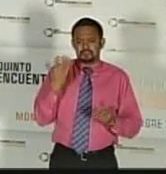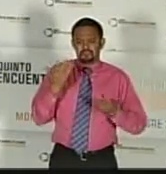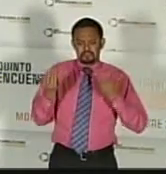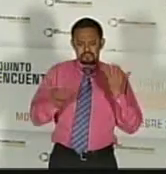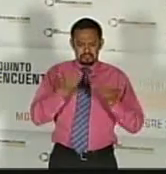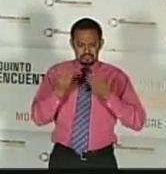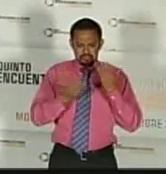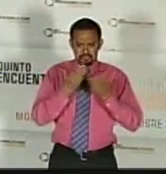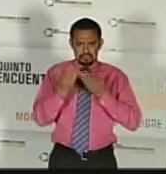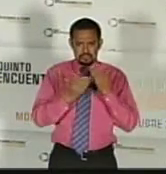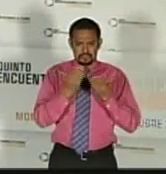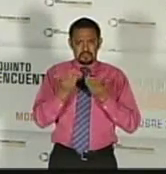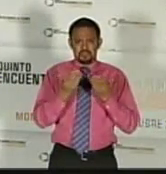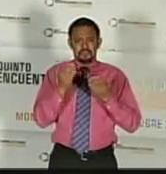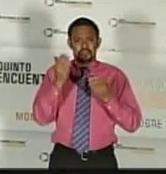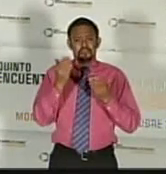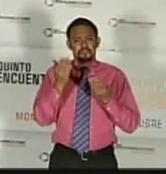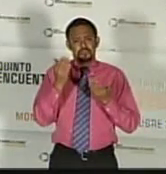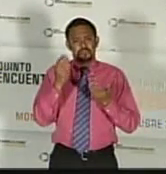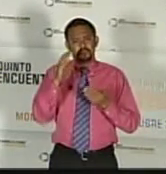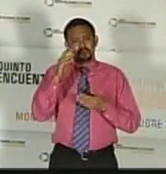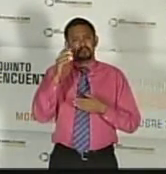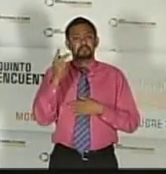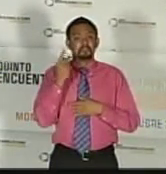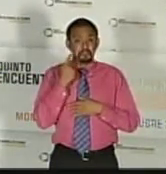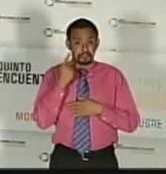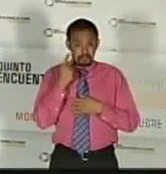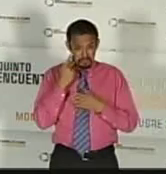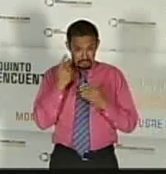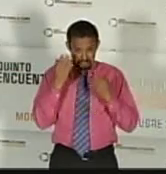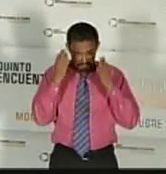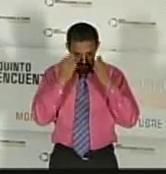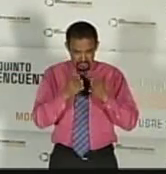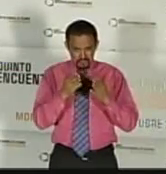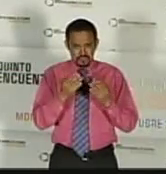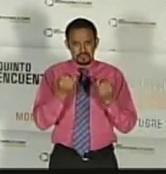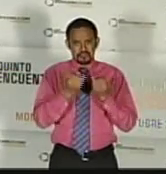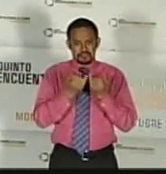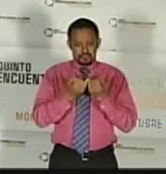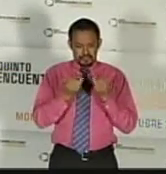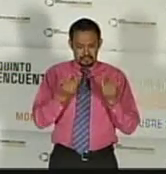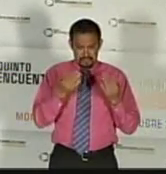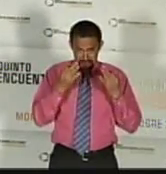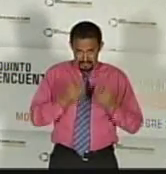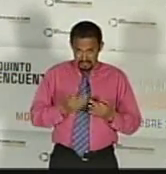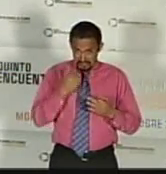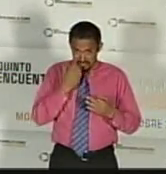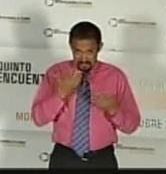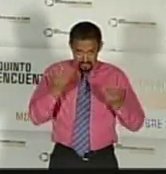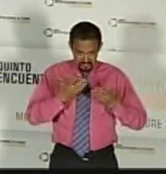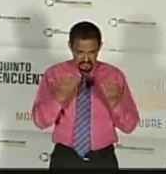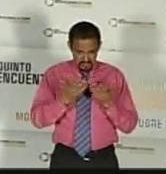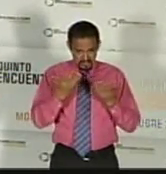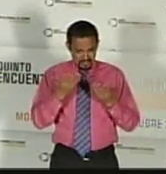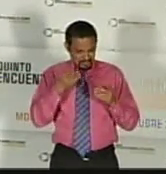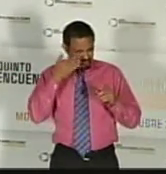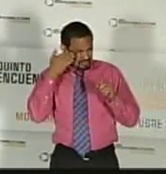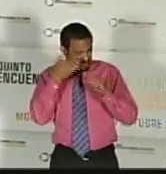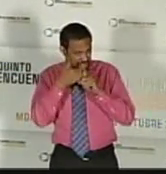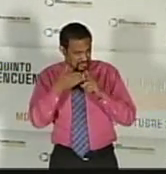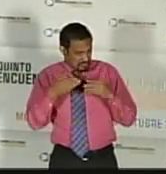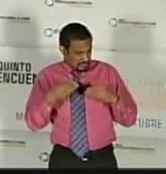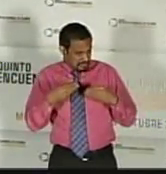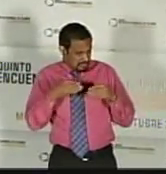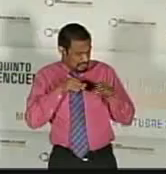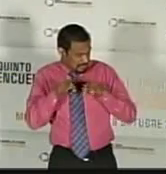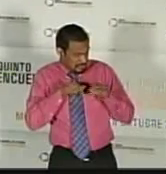ciencias políticas. Pero fue muy superficial en comparación como verdadera vocación en el mundo. Entonces,